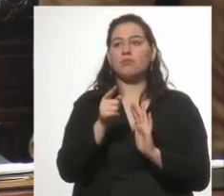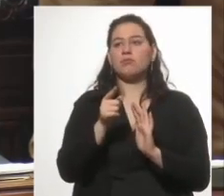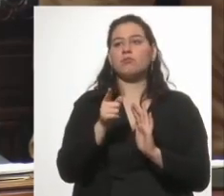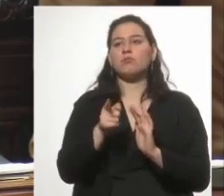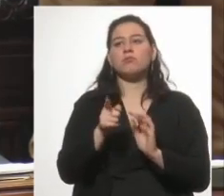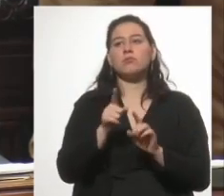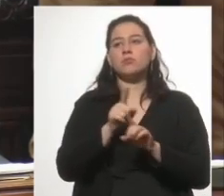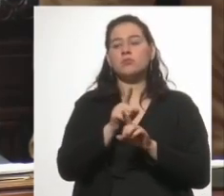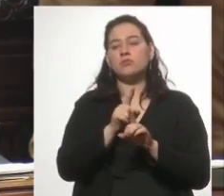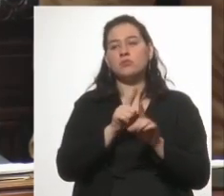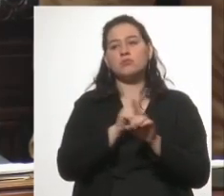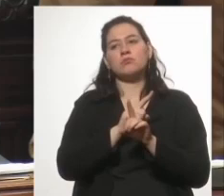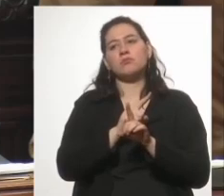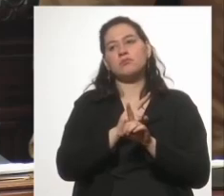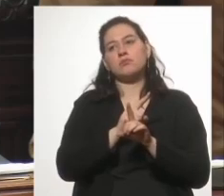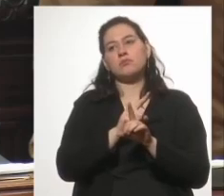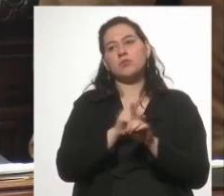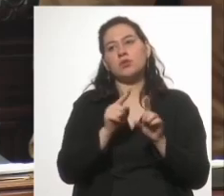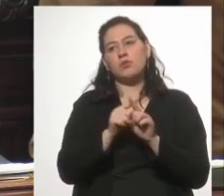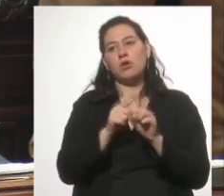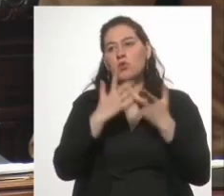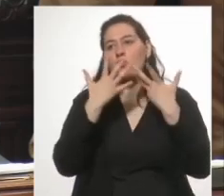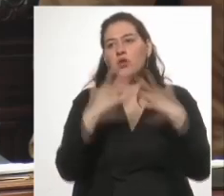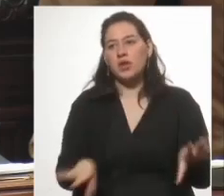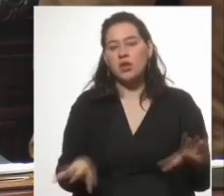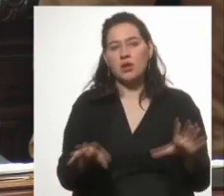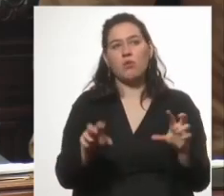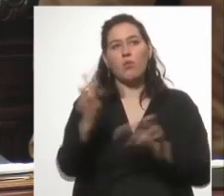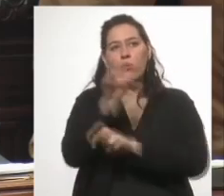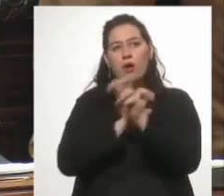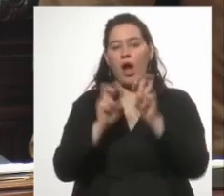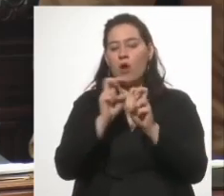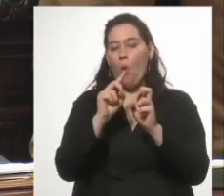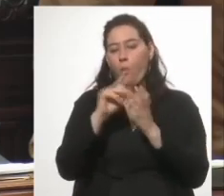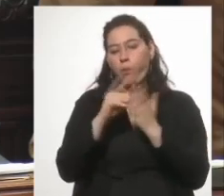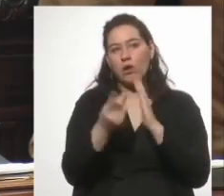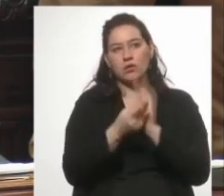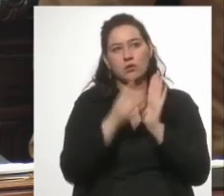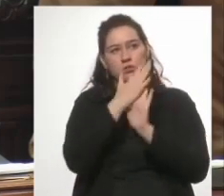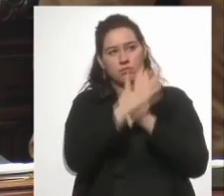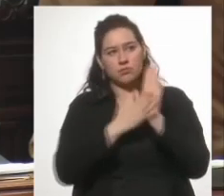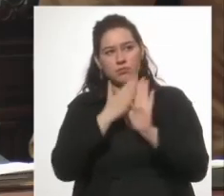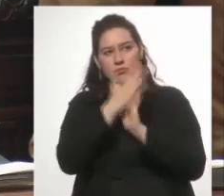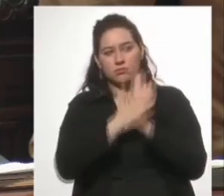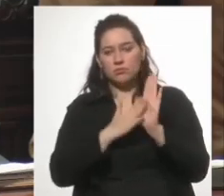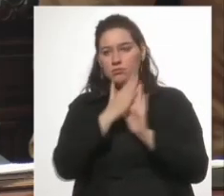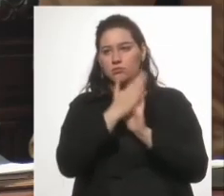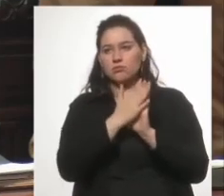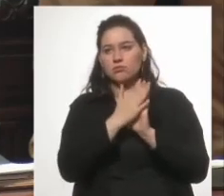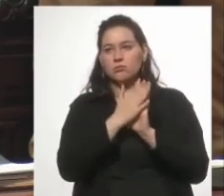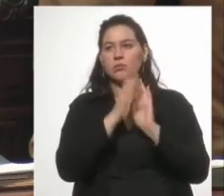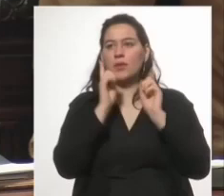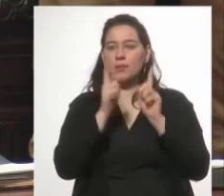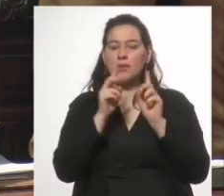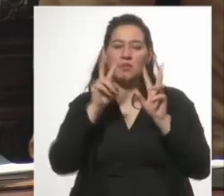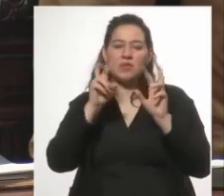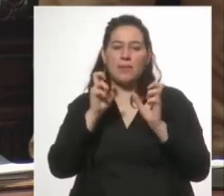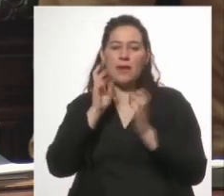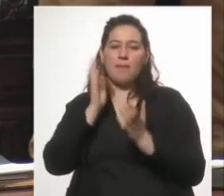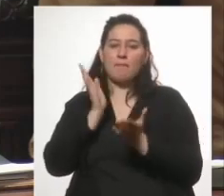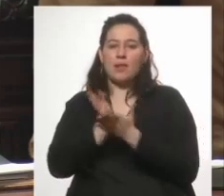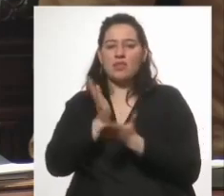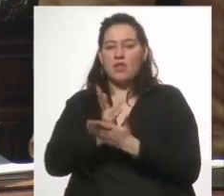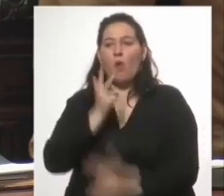sin ambajes a construir un proyecto nacional el que usando la pantalla de los derechos humanos se